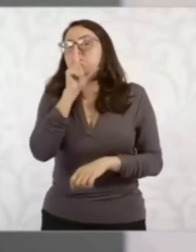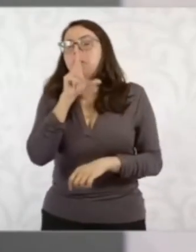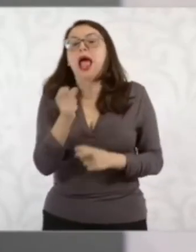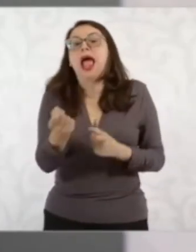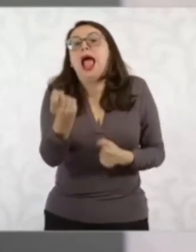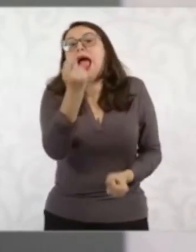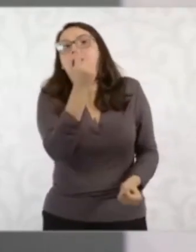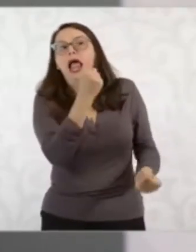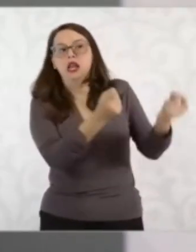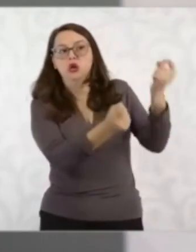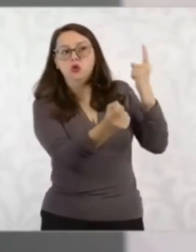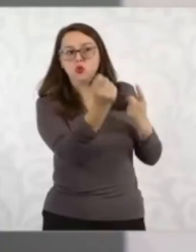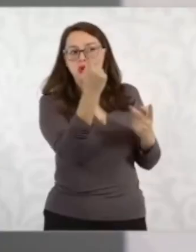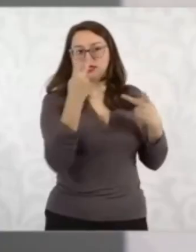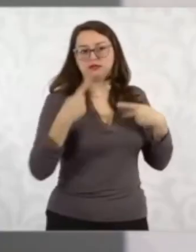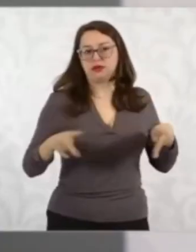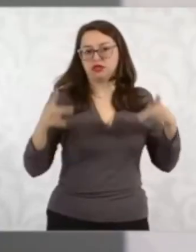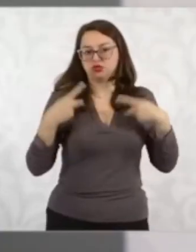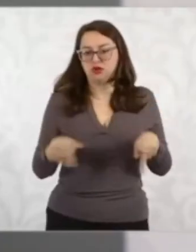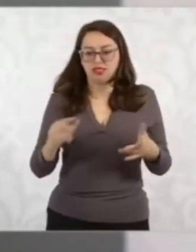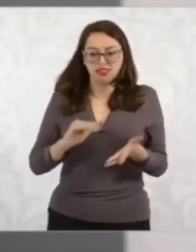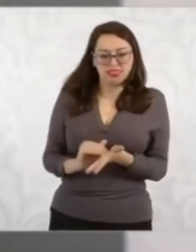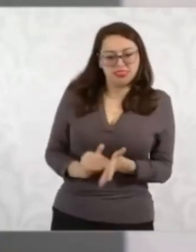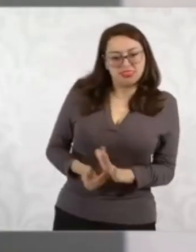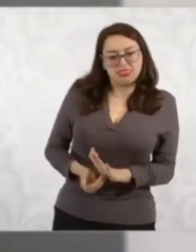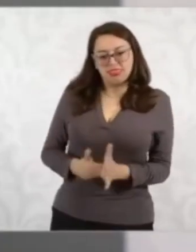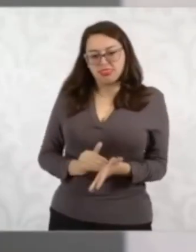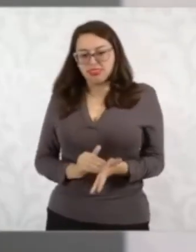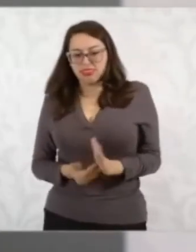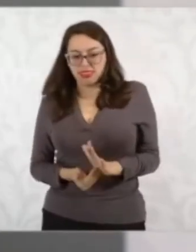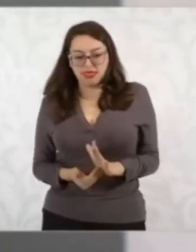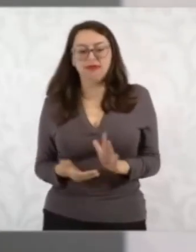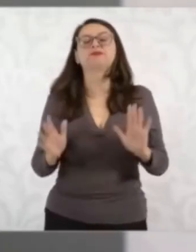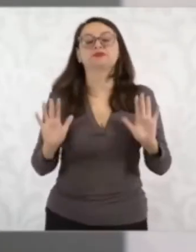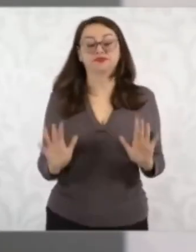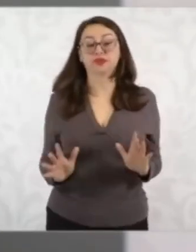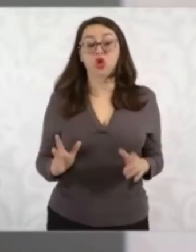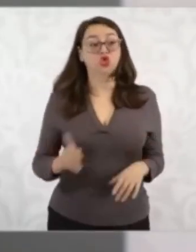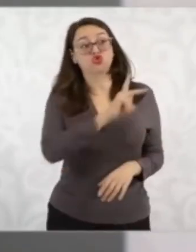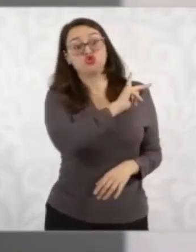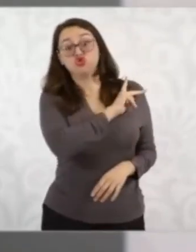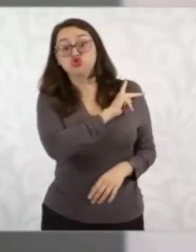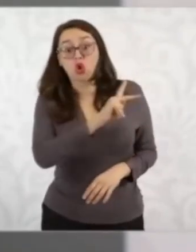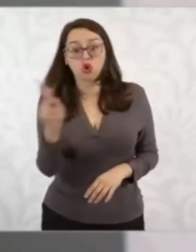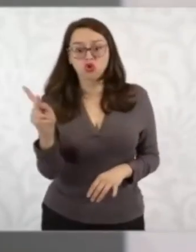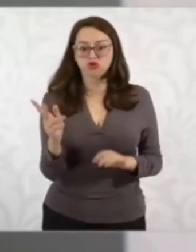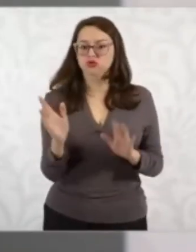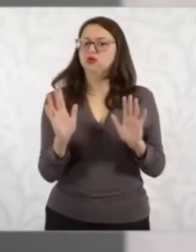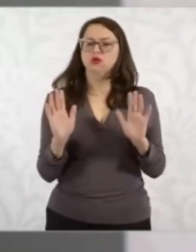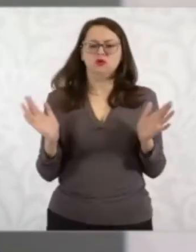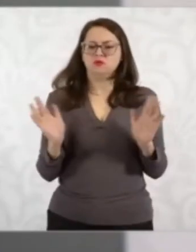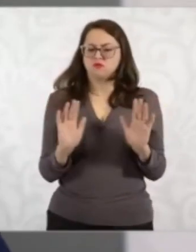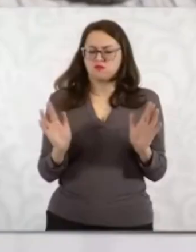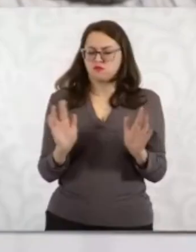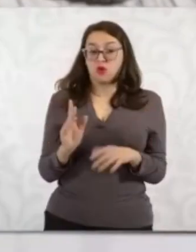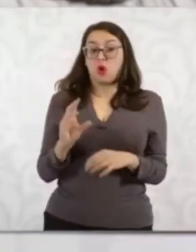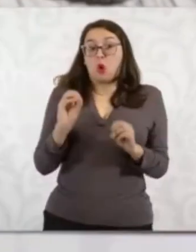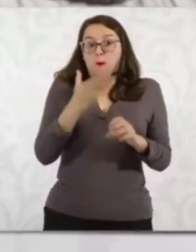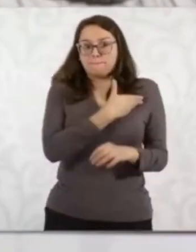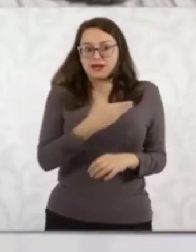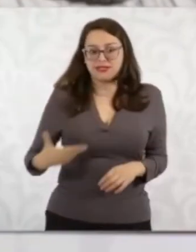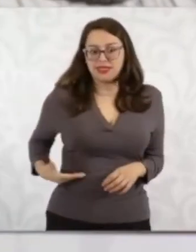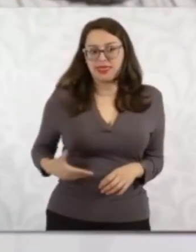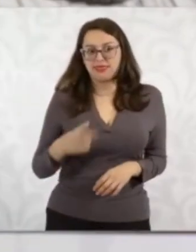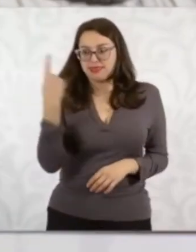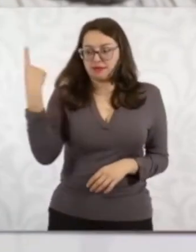que influyen sobre el gobierno de los Estados Unidos. También hay que dejarlo claro, porque no es monolítico y no necesariamente viene del presidente de